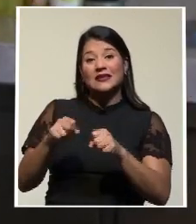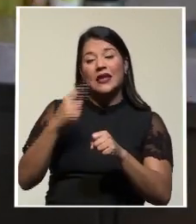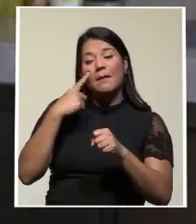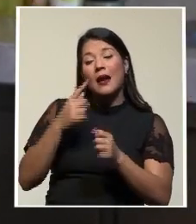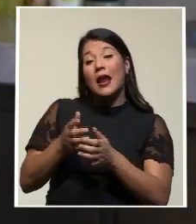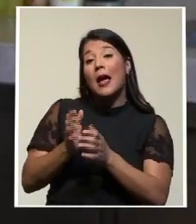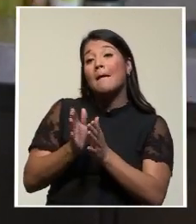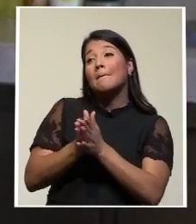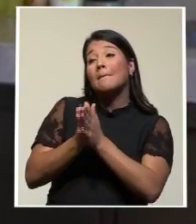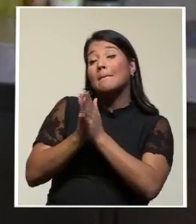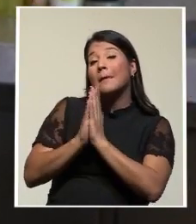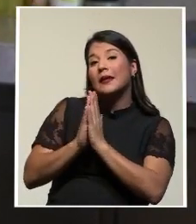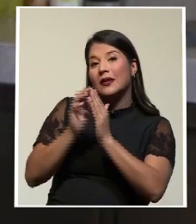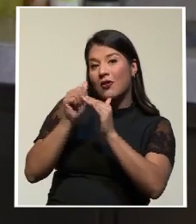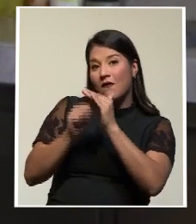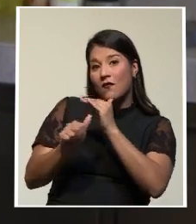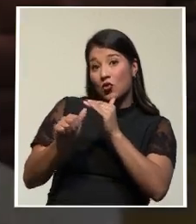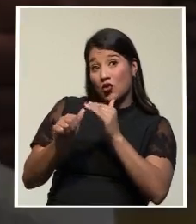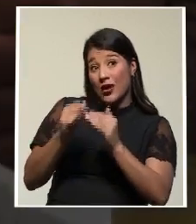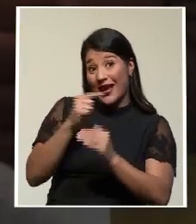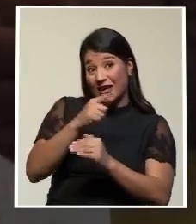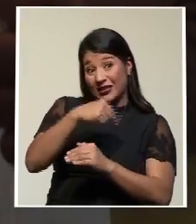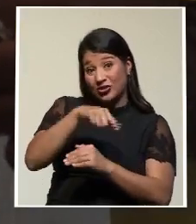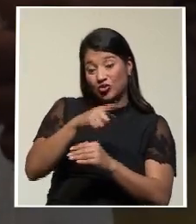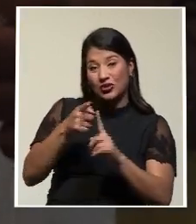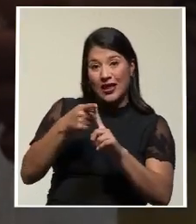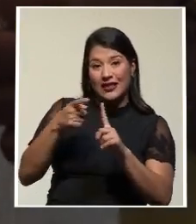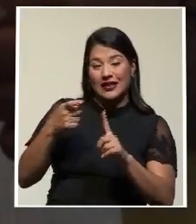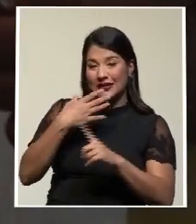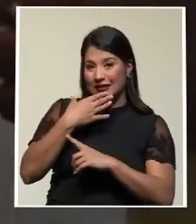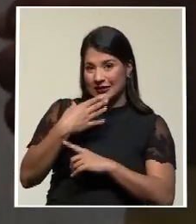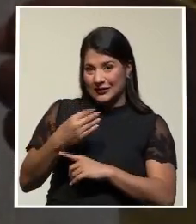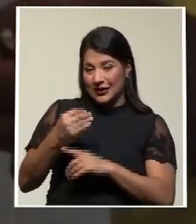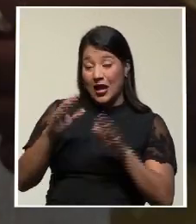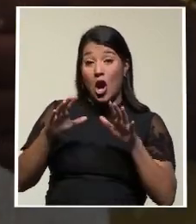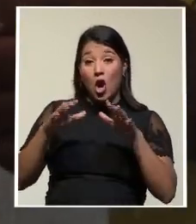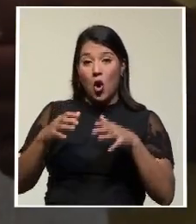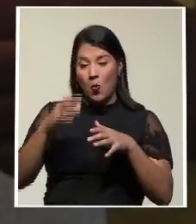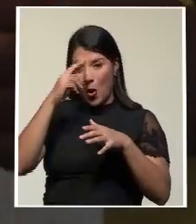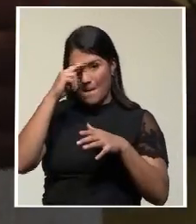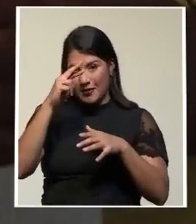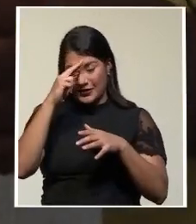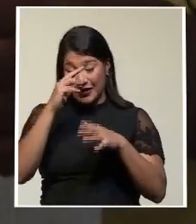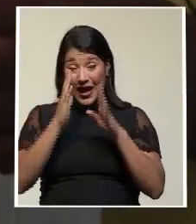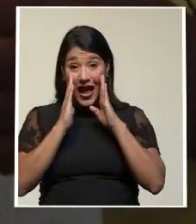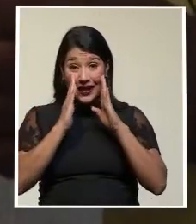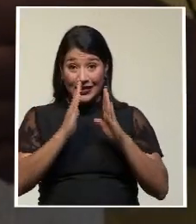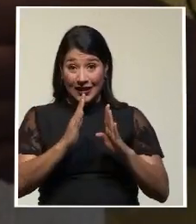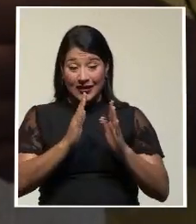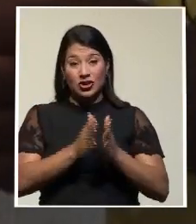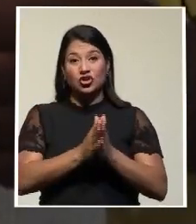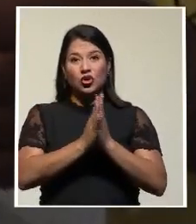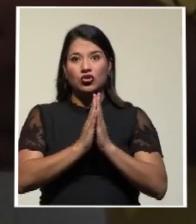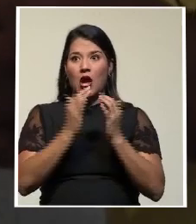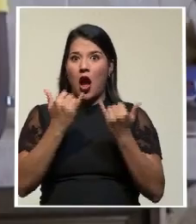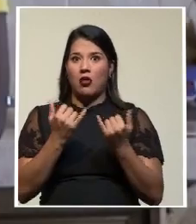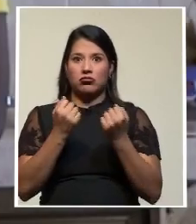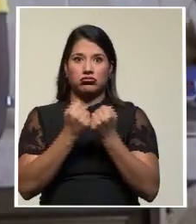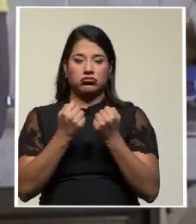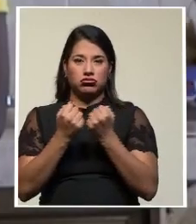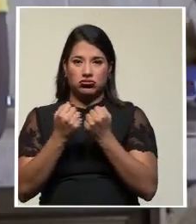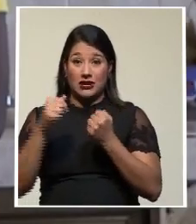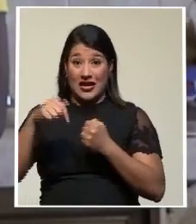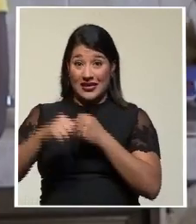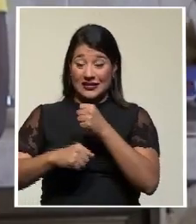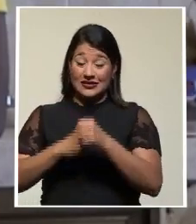solicitud de refugio en diciembre. Aunque la Comisión Mexicana de Ayuda a Refugiados que atiende estas peticiones está desbordada. Este